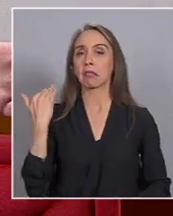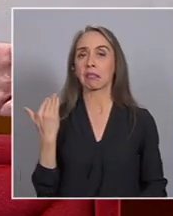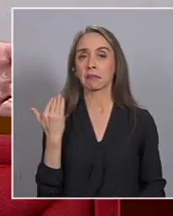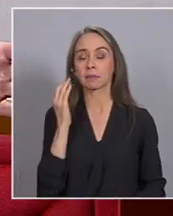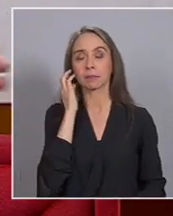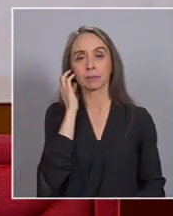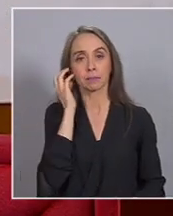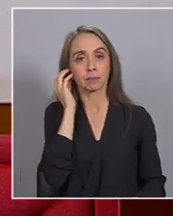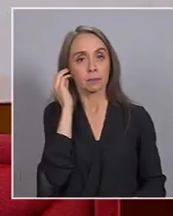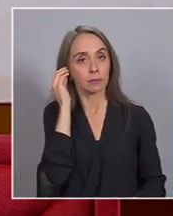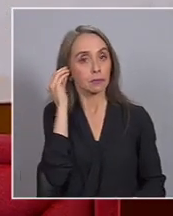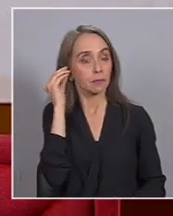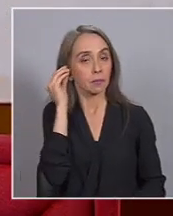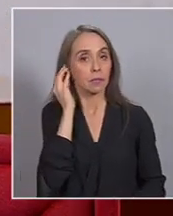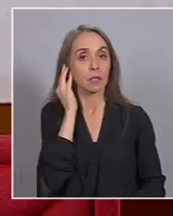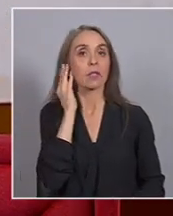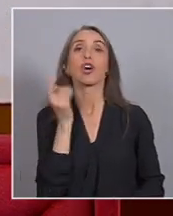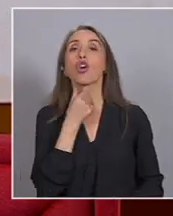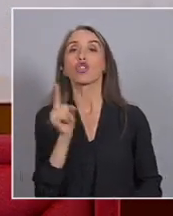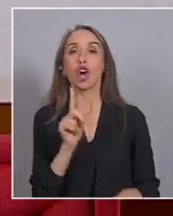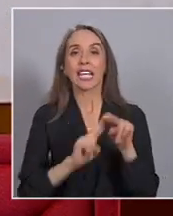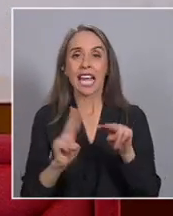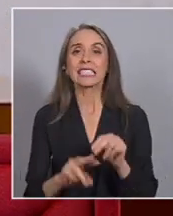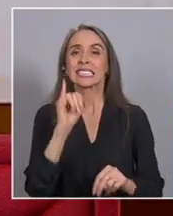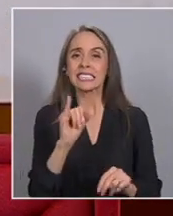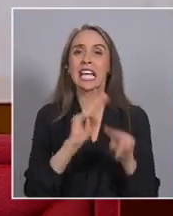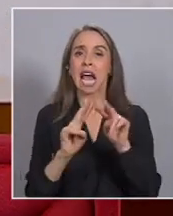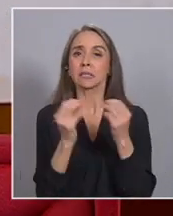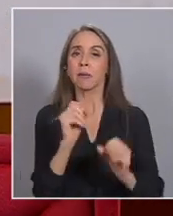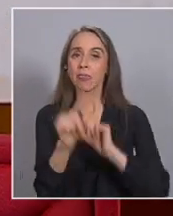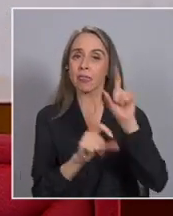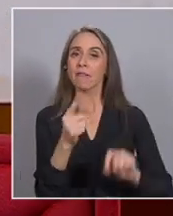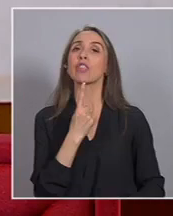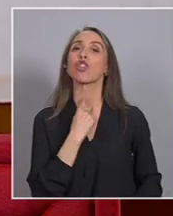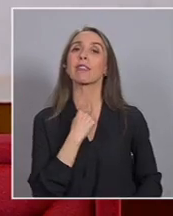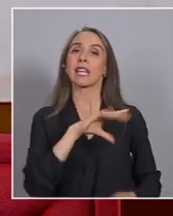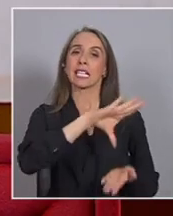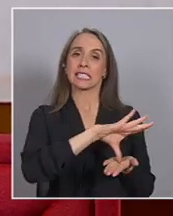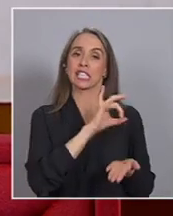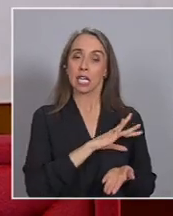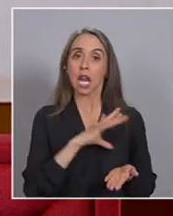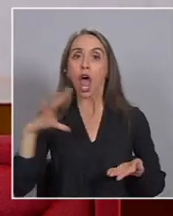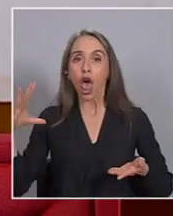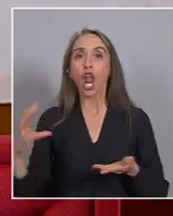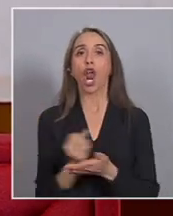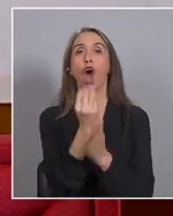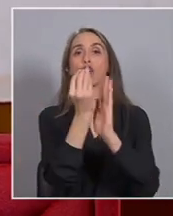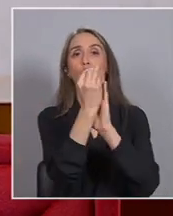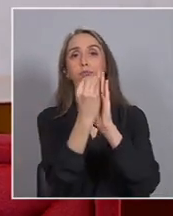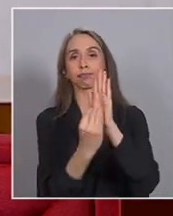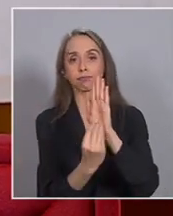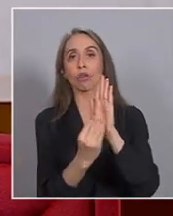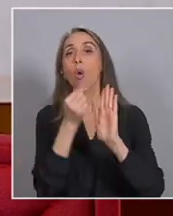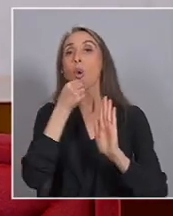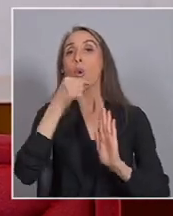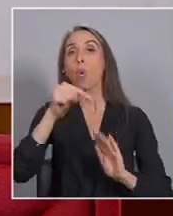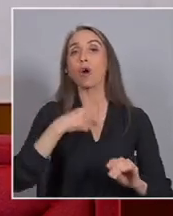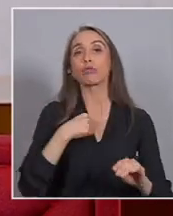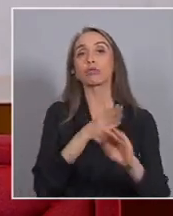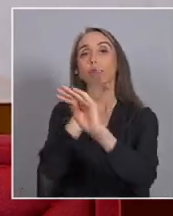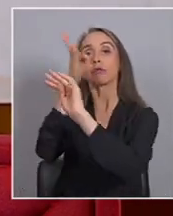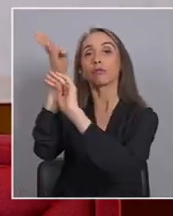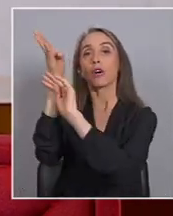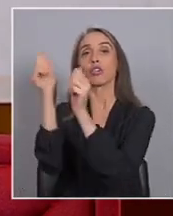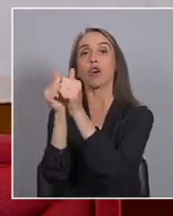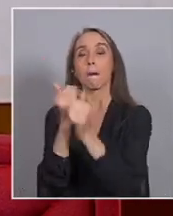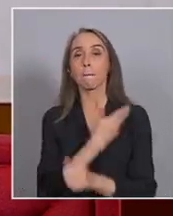que no queríamos hacerlo, queríamos hacerlo y queríamos hacerlo bien, defendiendo los intereses de Chile. Y así lo logramos. Pronto estaré con